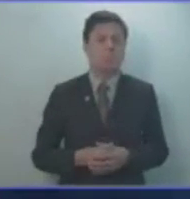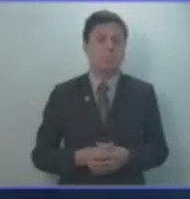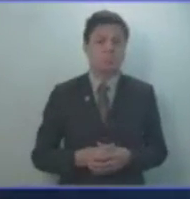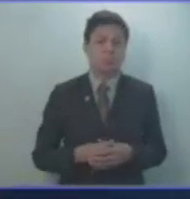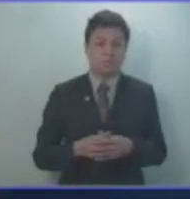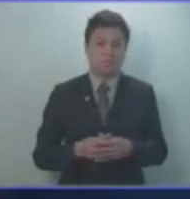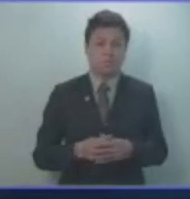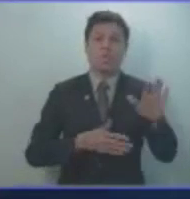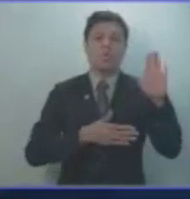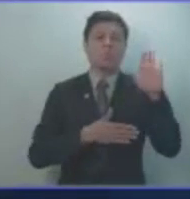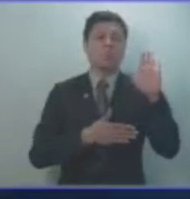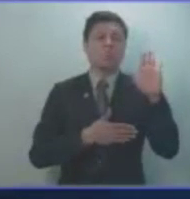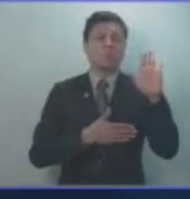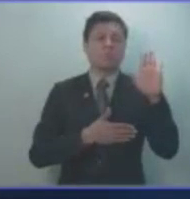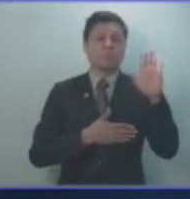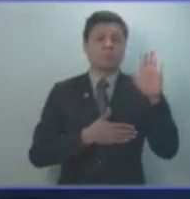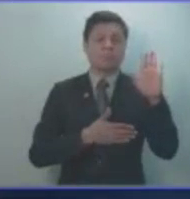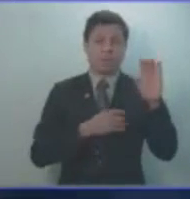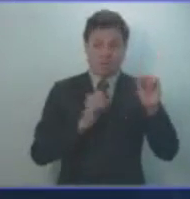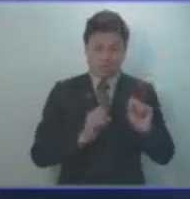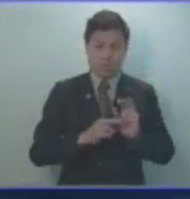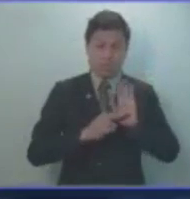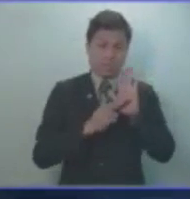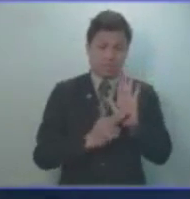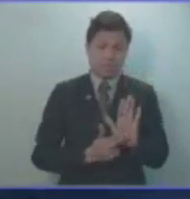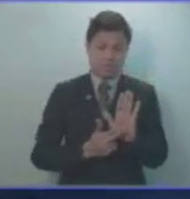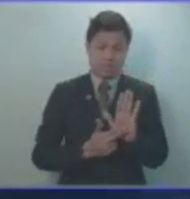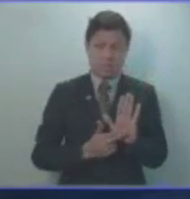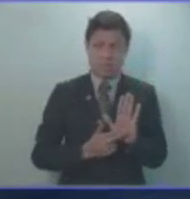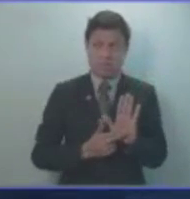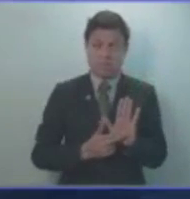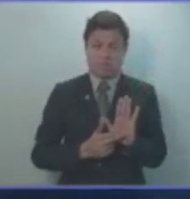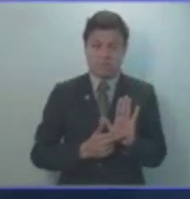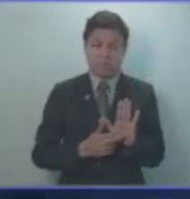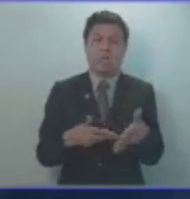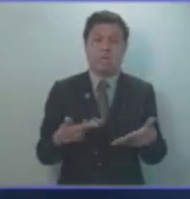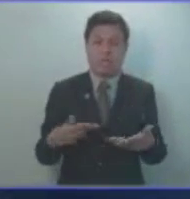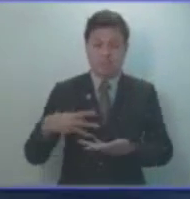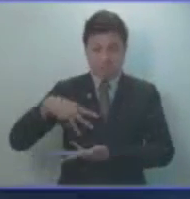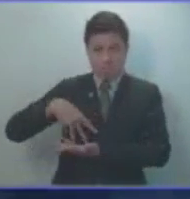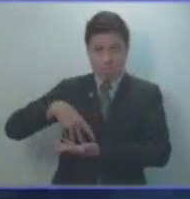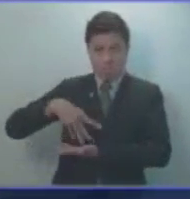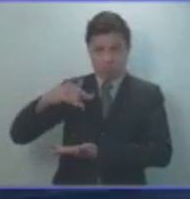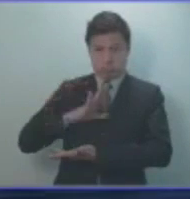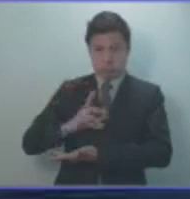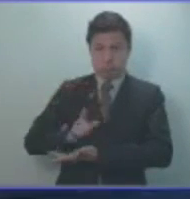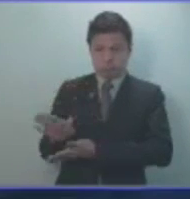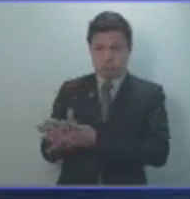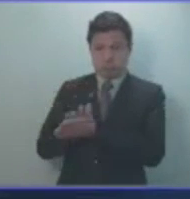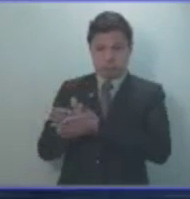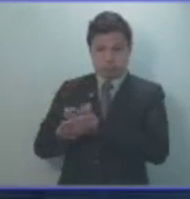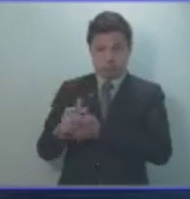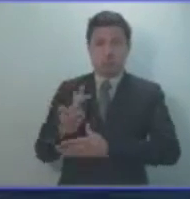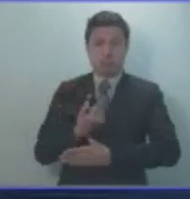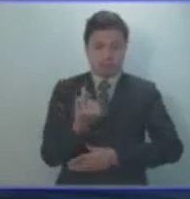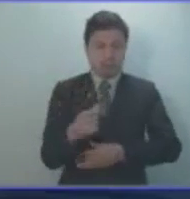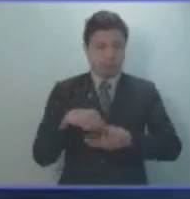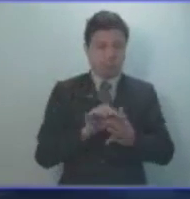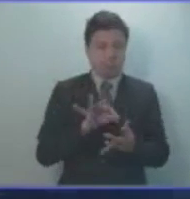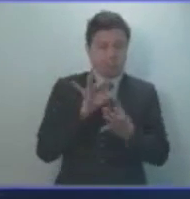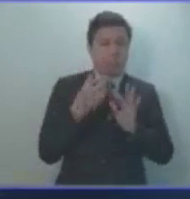con el compromiso de ser representantes de los intereses del pueblo soberano y, por